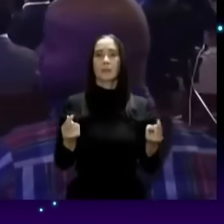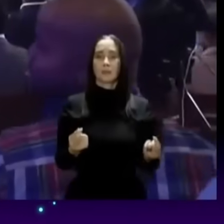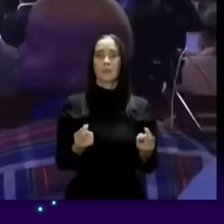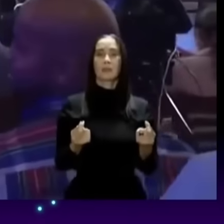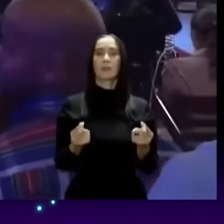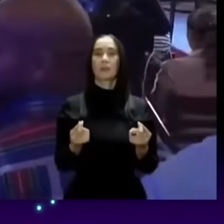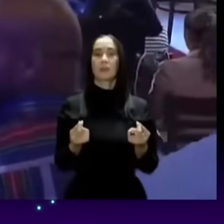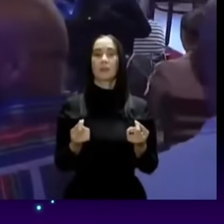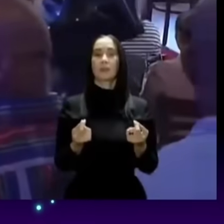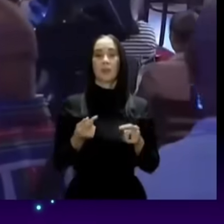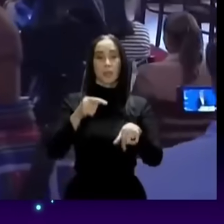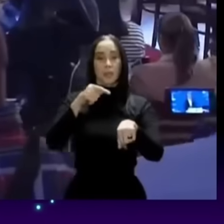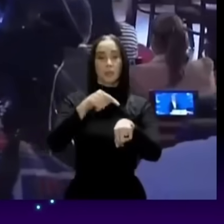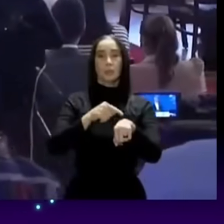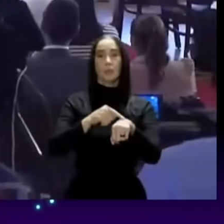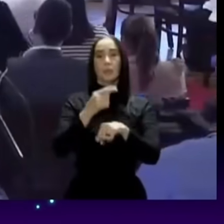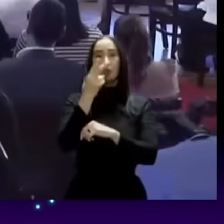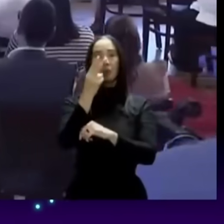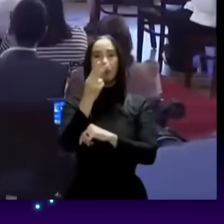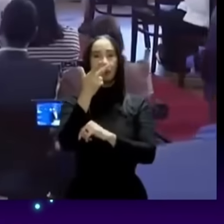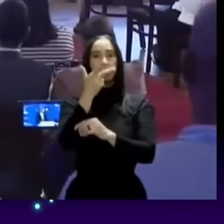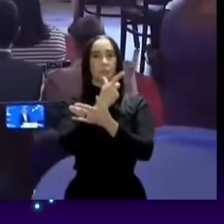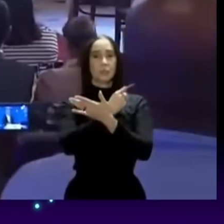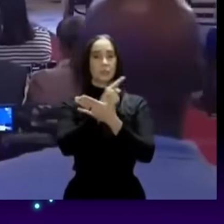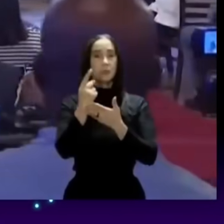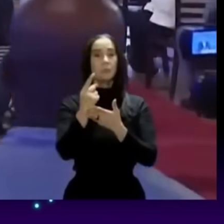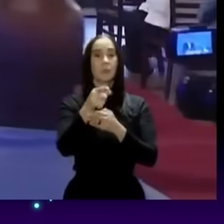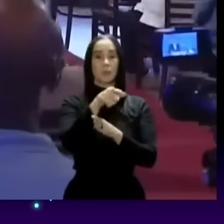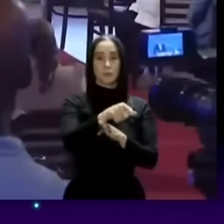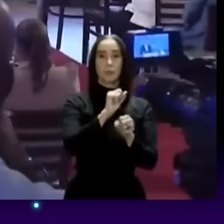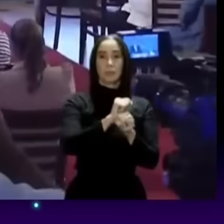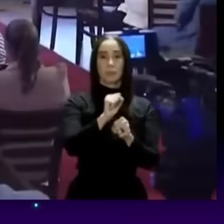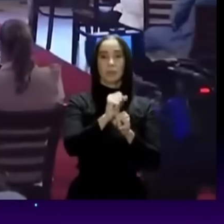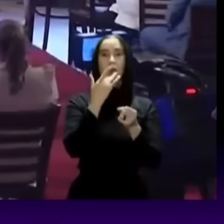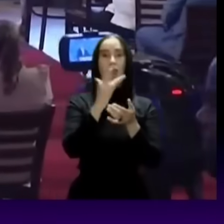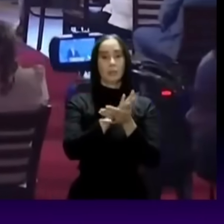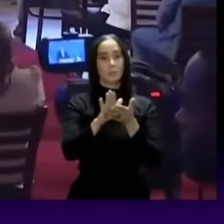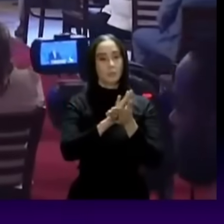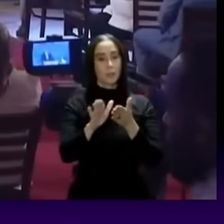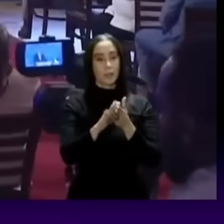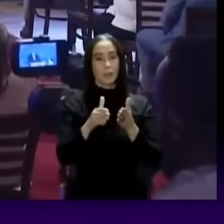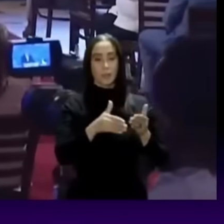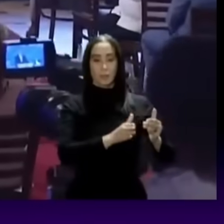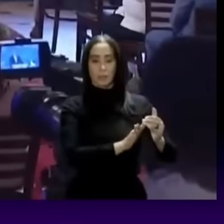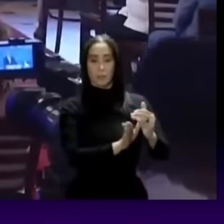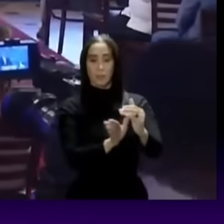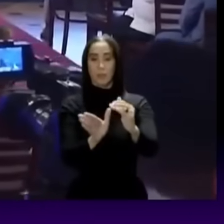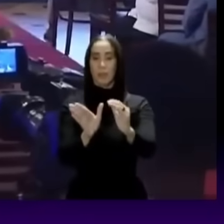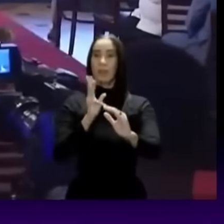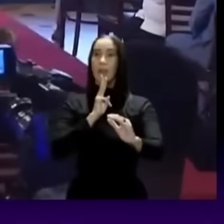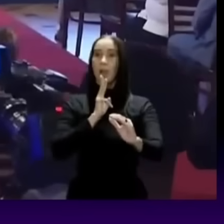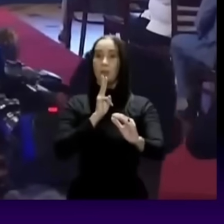en un periodo de dos a tres semanas donde vamos a desviar una parte